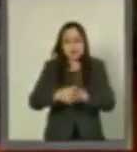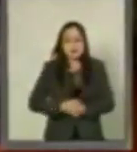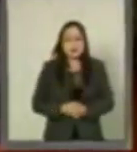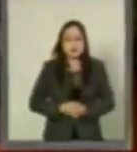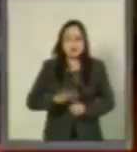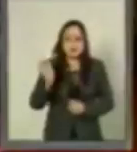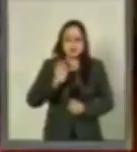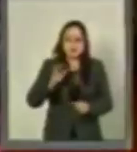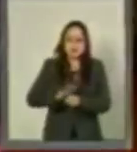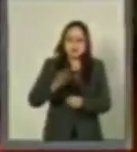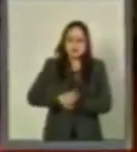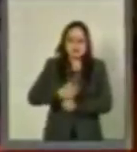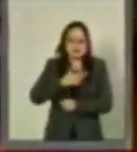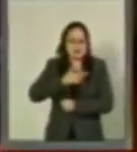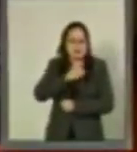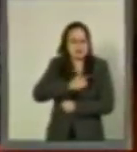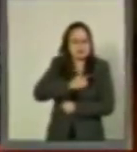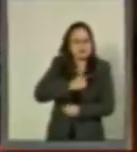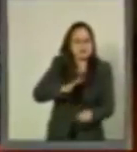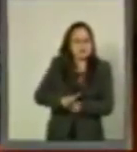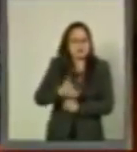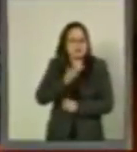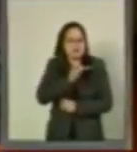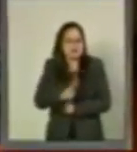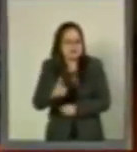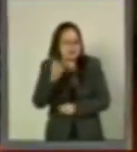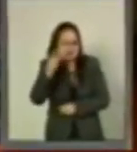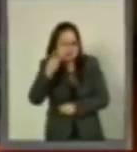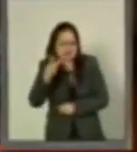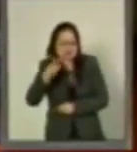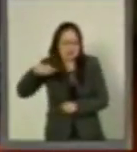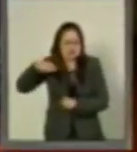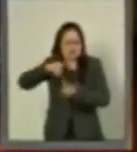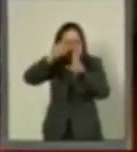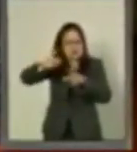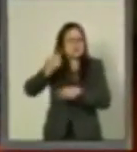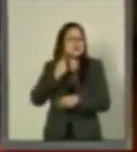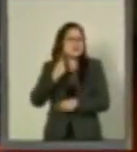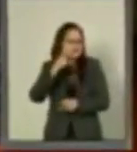Más allá de fobias, más allá de circunstancias políticas.